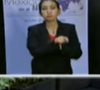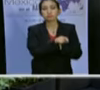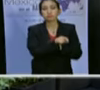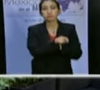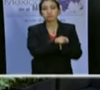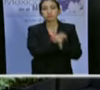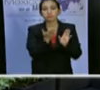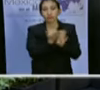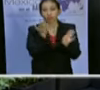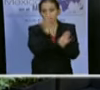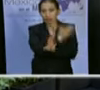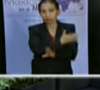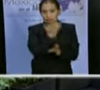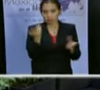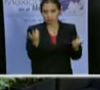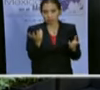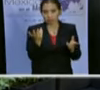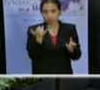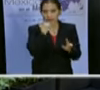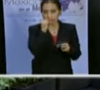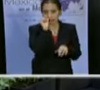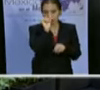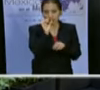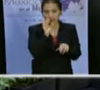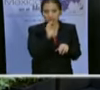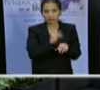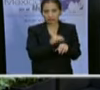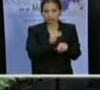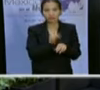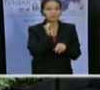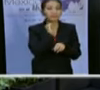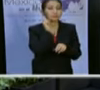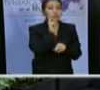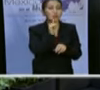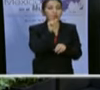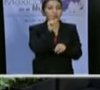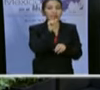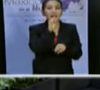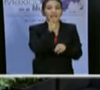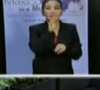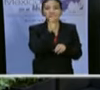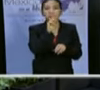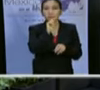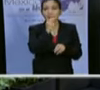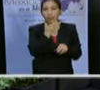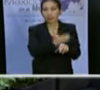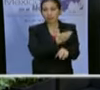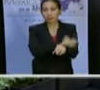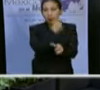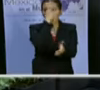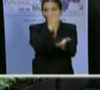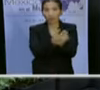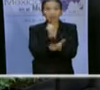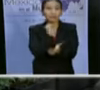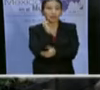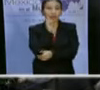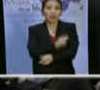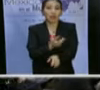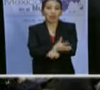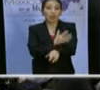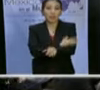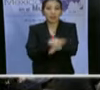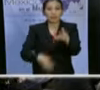antes de hacerlo, permítanme solo un momentito porque la senadora Lisbeth, que es mi compañera, es la única senadora que está con